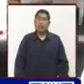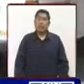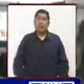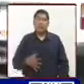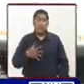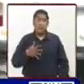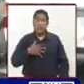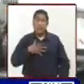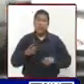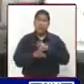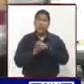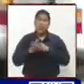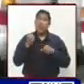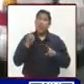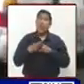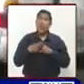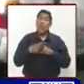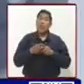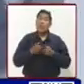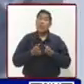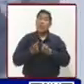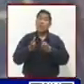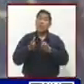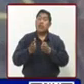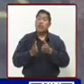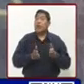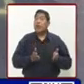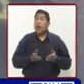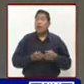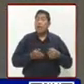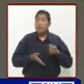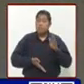Me han robado en el Expedado 8, camino a Copacabana.